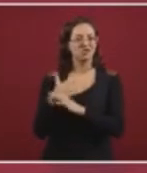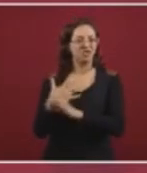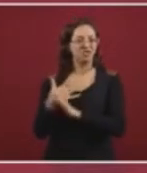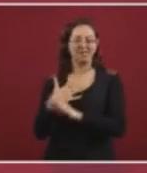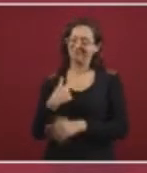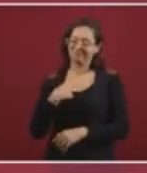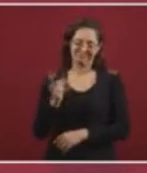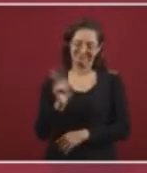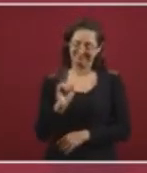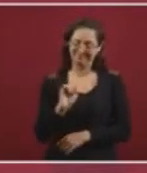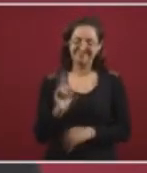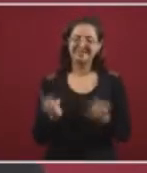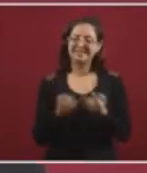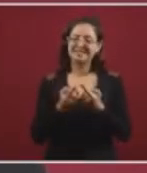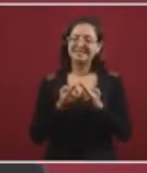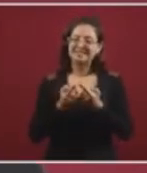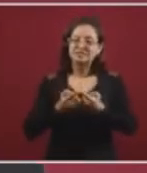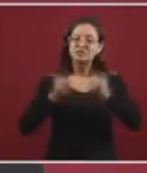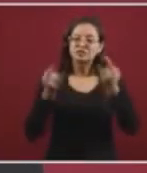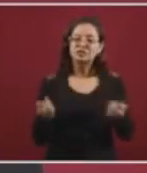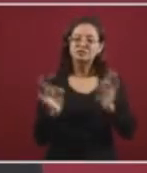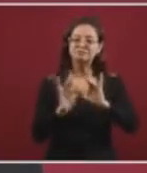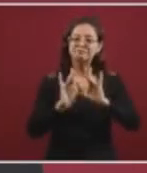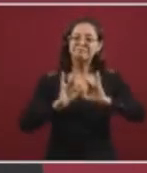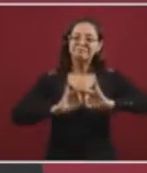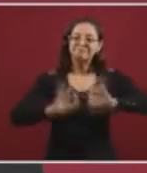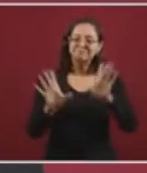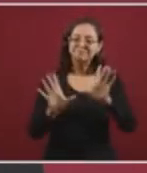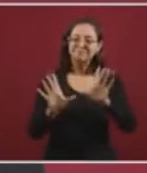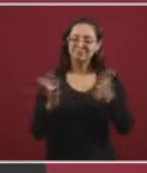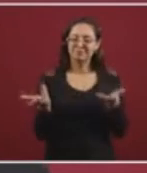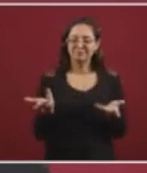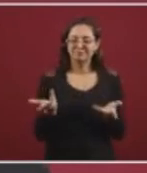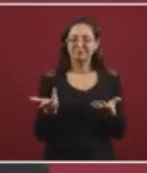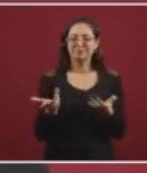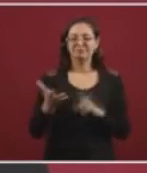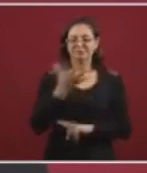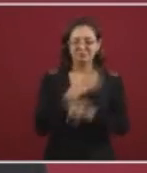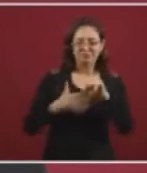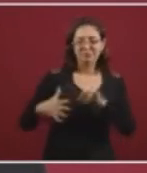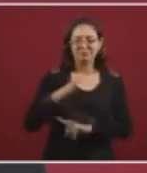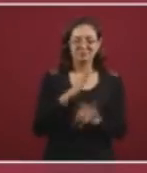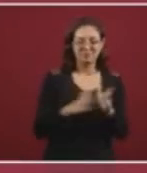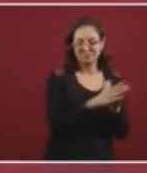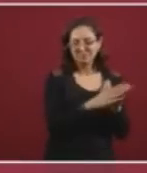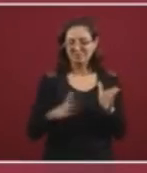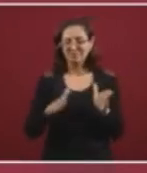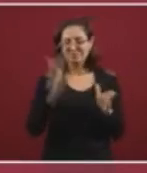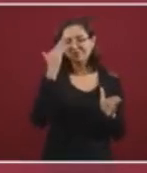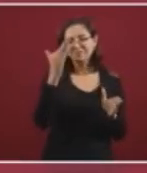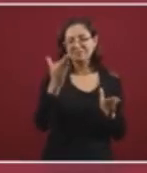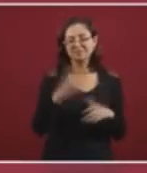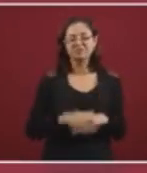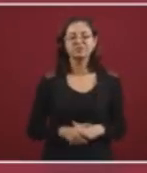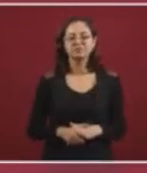hablando de una situación que se vivía en ese entonces. Sí,